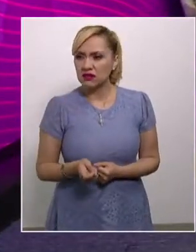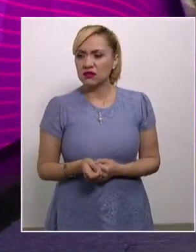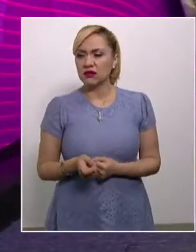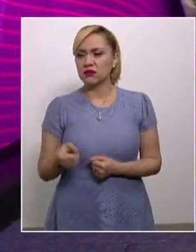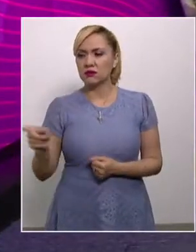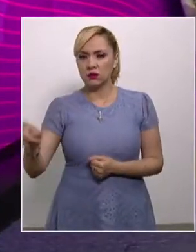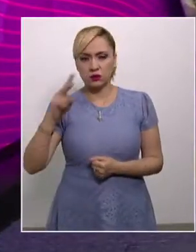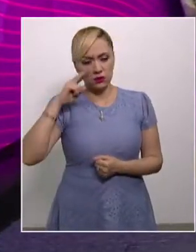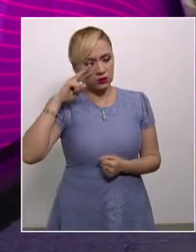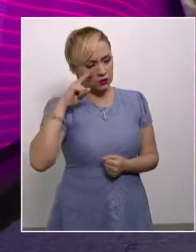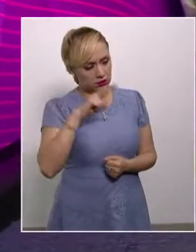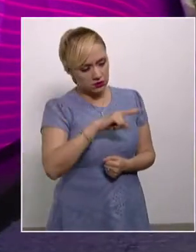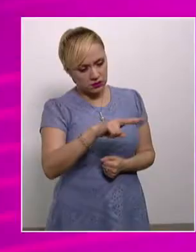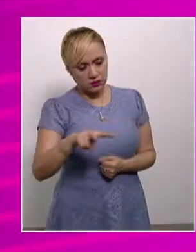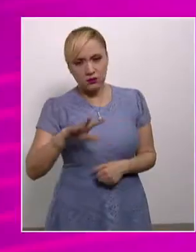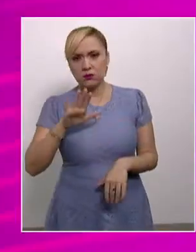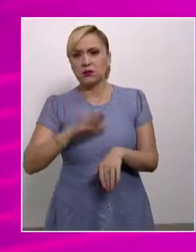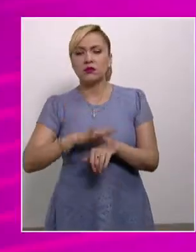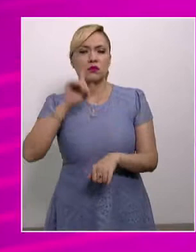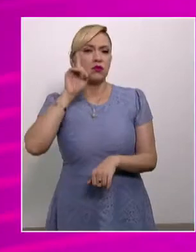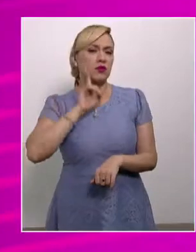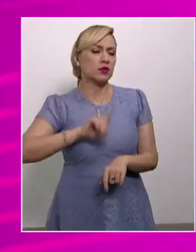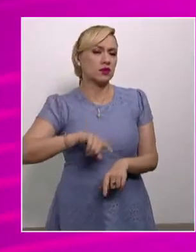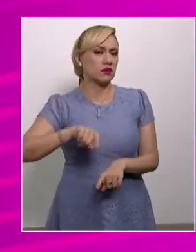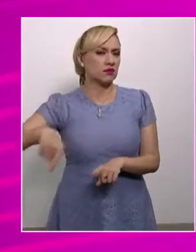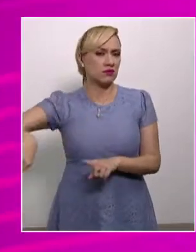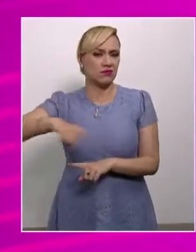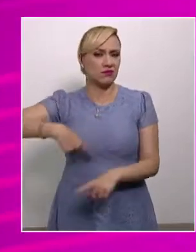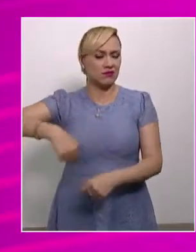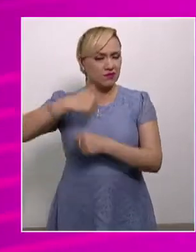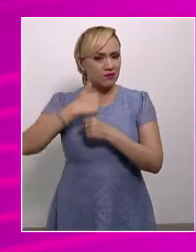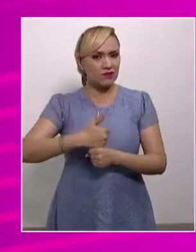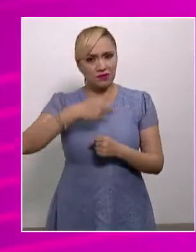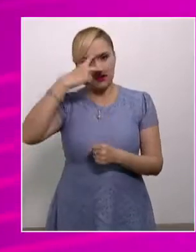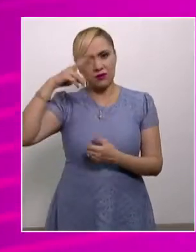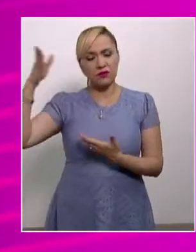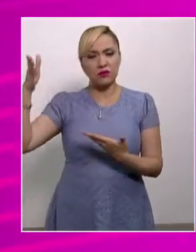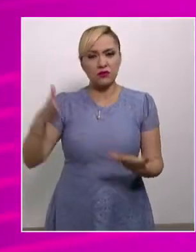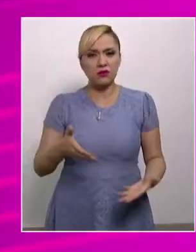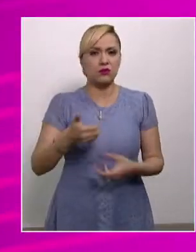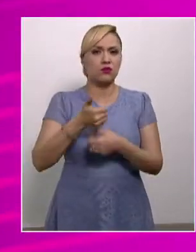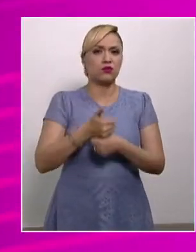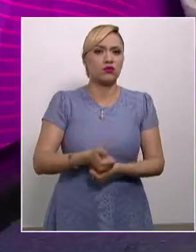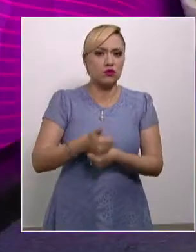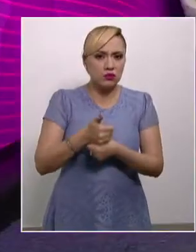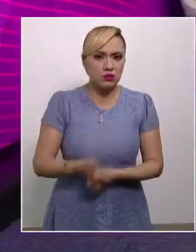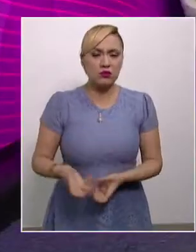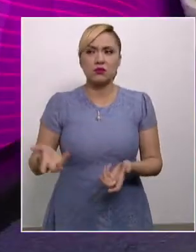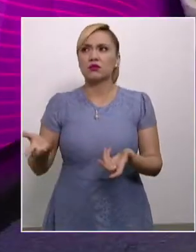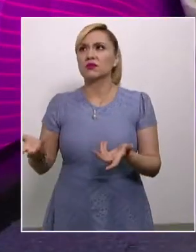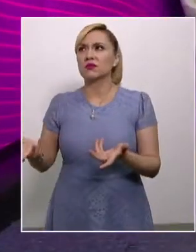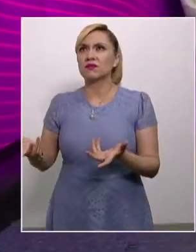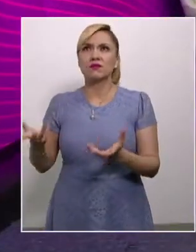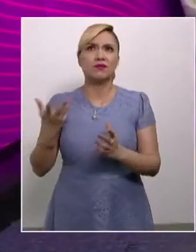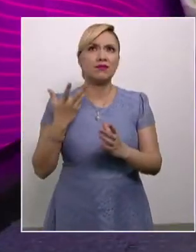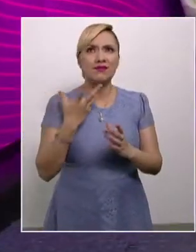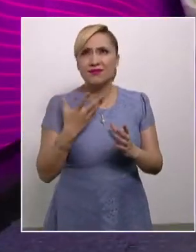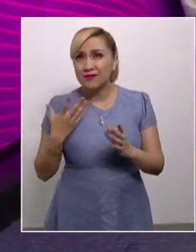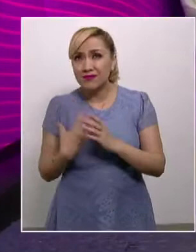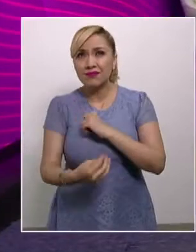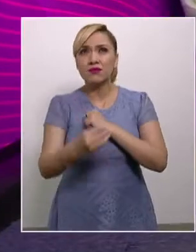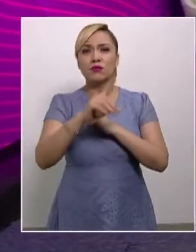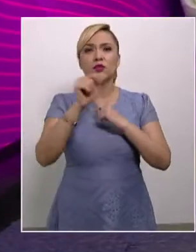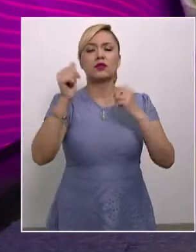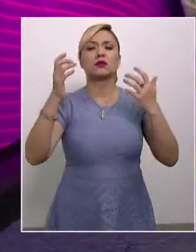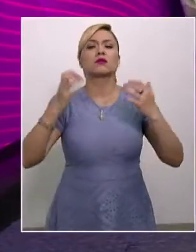cuestiones que tú verías, ¿no?, que impactan más a las mujeres que llegan a México, que a lo mejor sufrieron violencia, salieron de sus países y caen en detención? ¿Qué es lo que